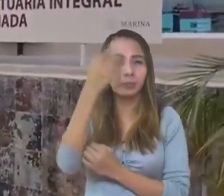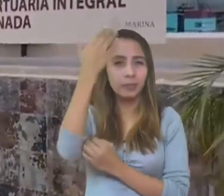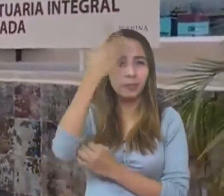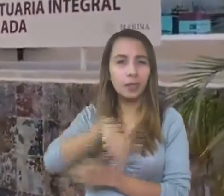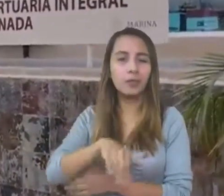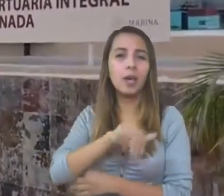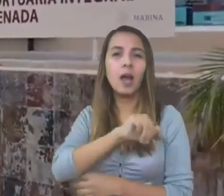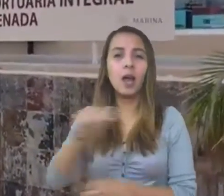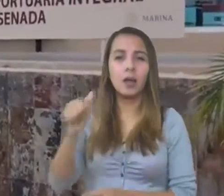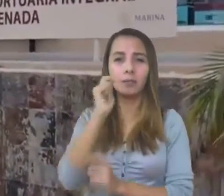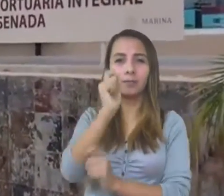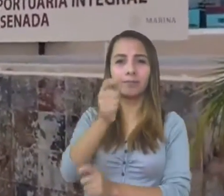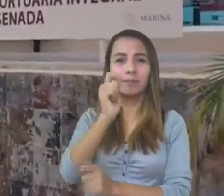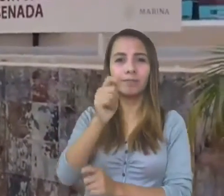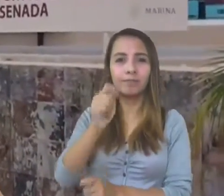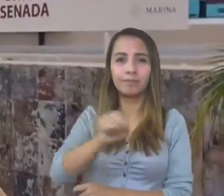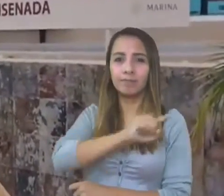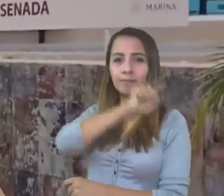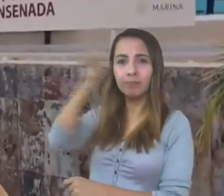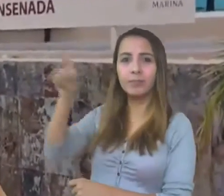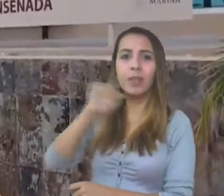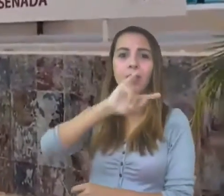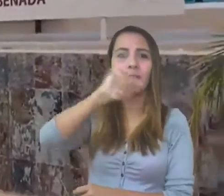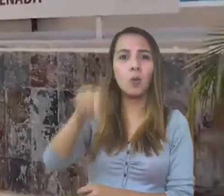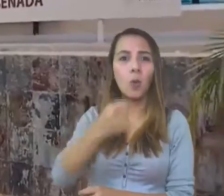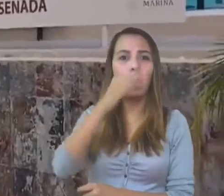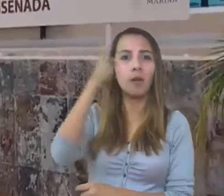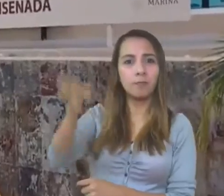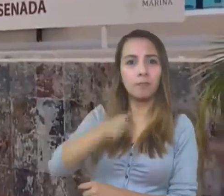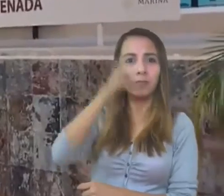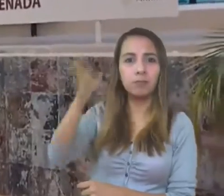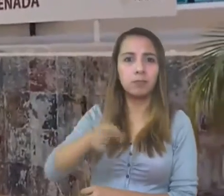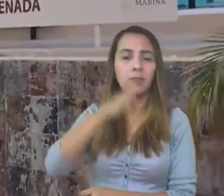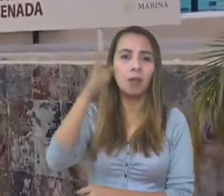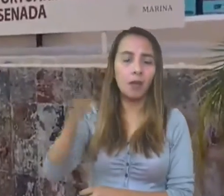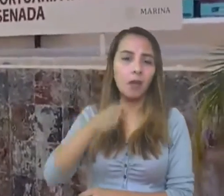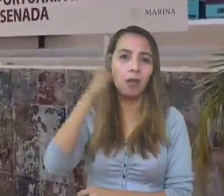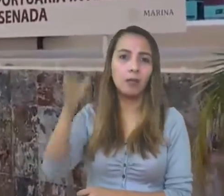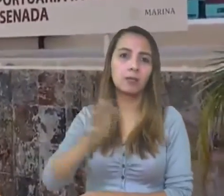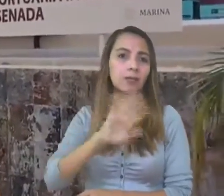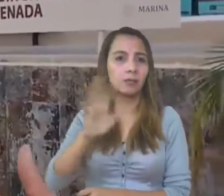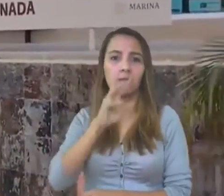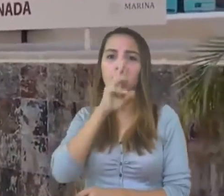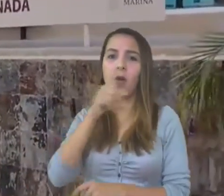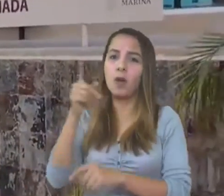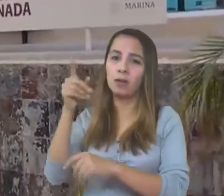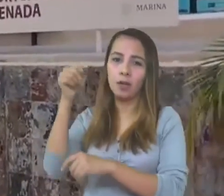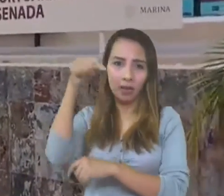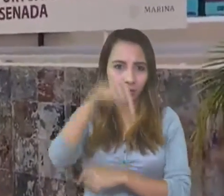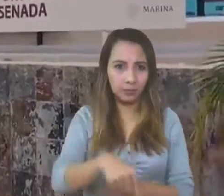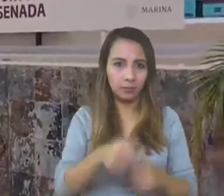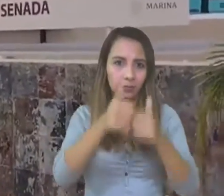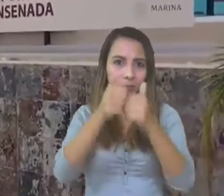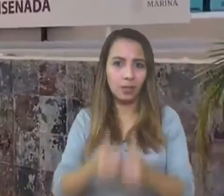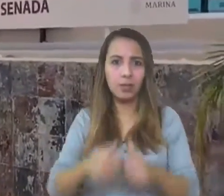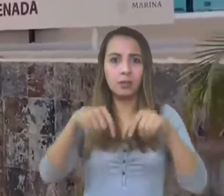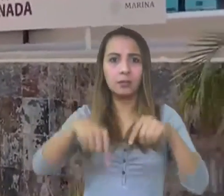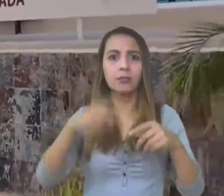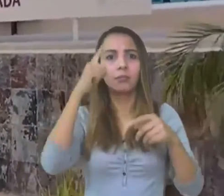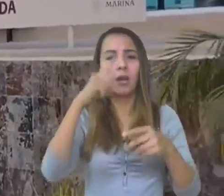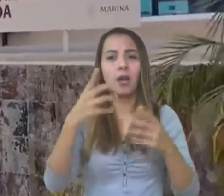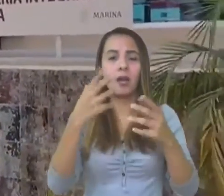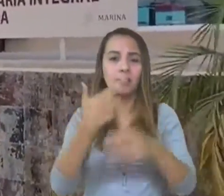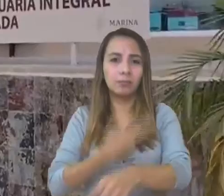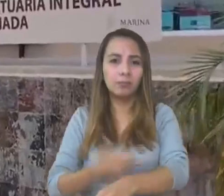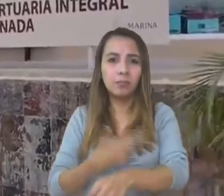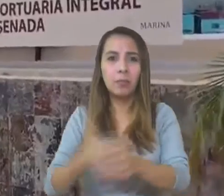los pescadores a Tijuana, van a ver para que eso se resuelva aquí, los exámenes médicos para regularizar sus documentos. Esa